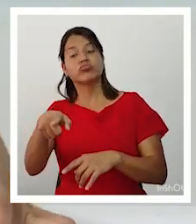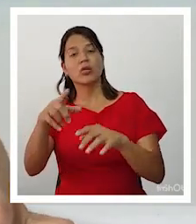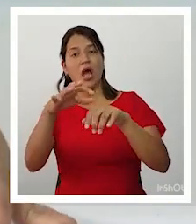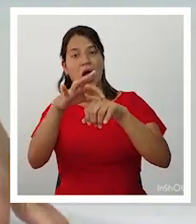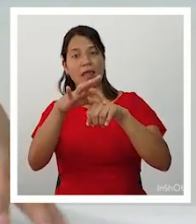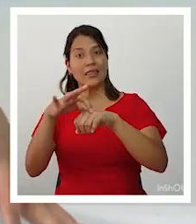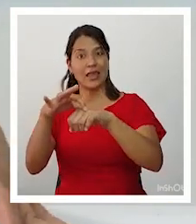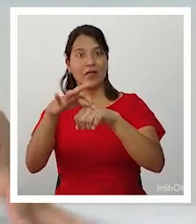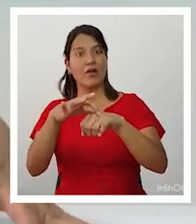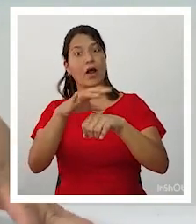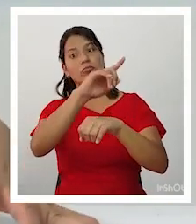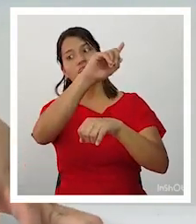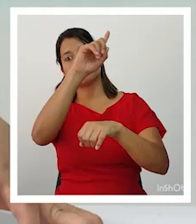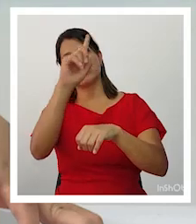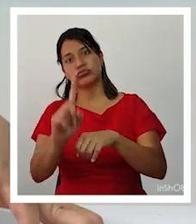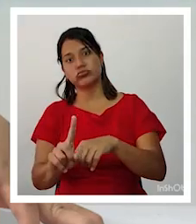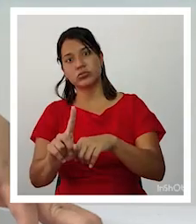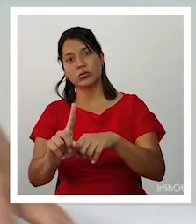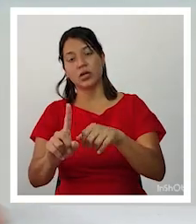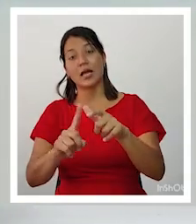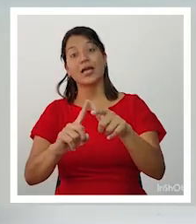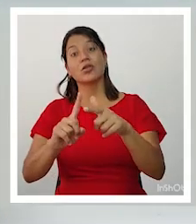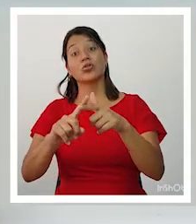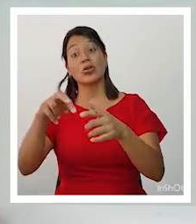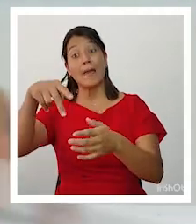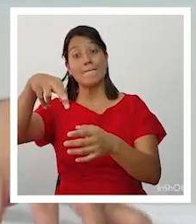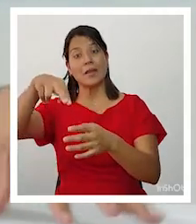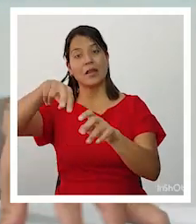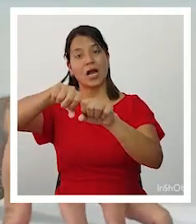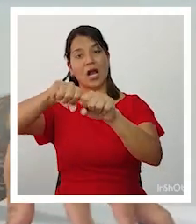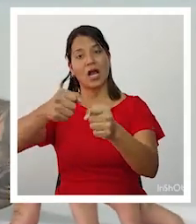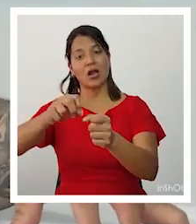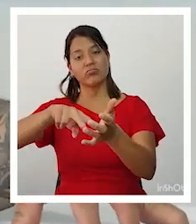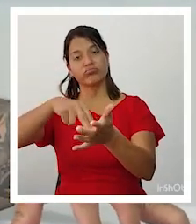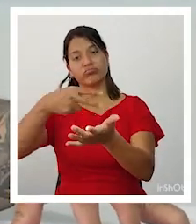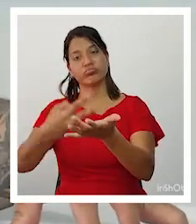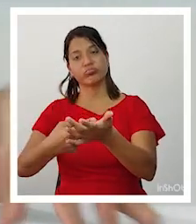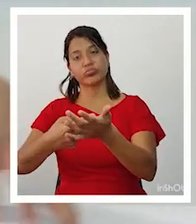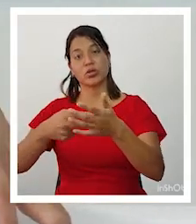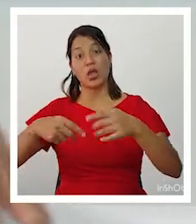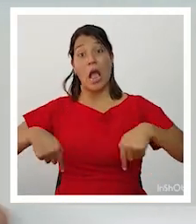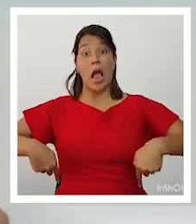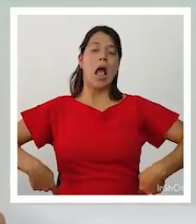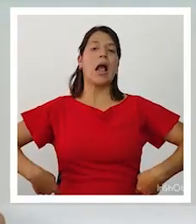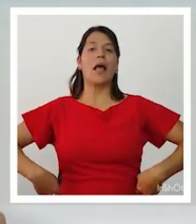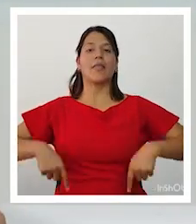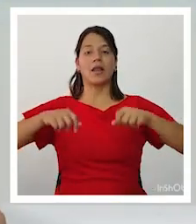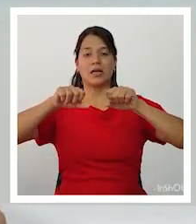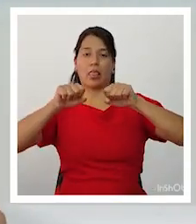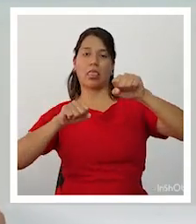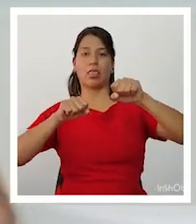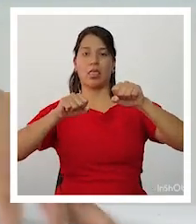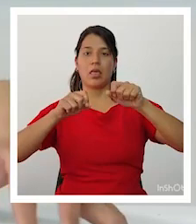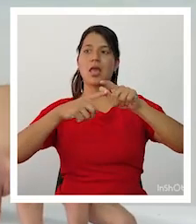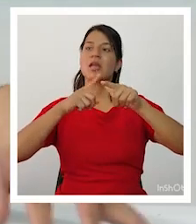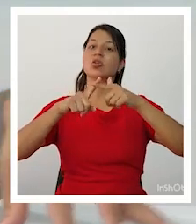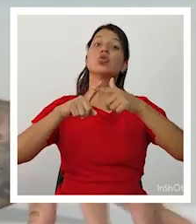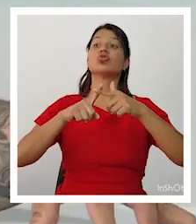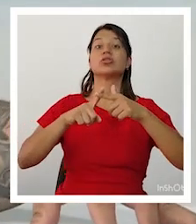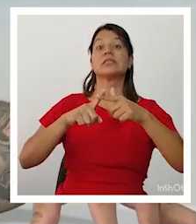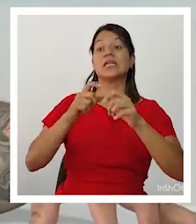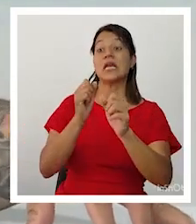cayó, se le quebraron sus piernas y su cadera. Y él mismo forjó su silla de ruedas en oro. Y